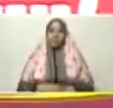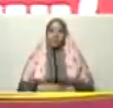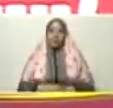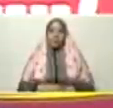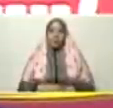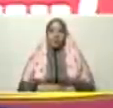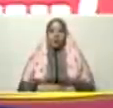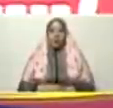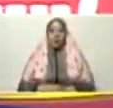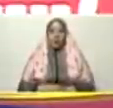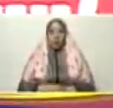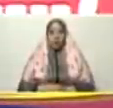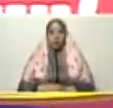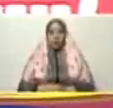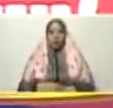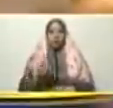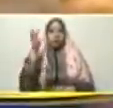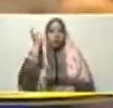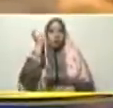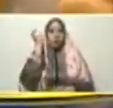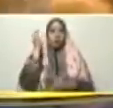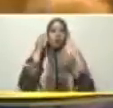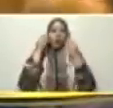que me paola garcía